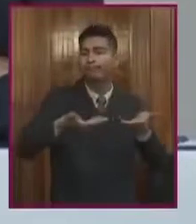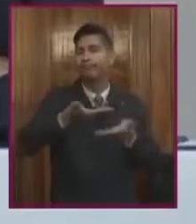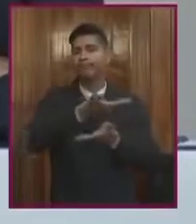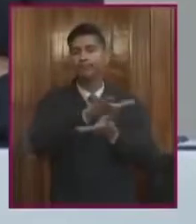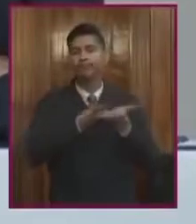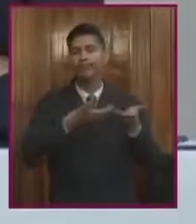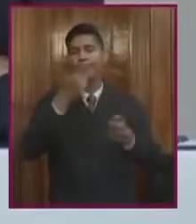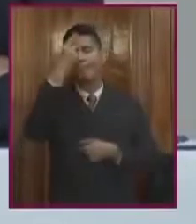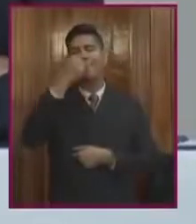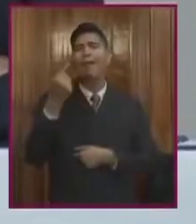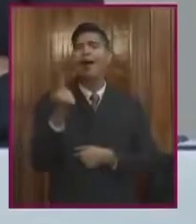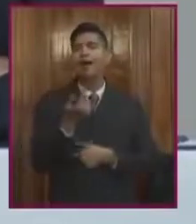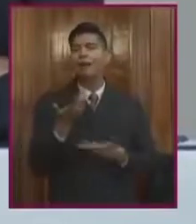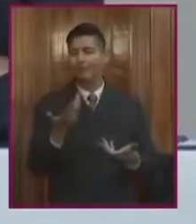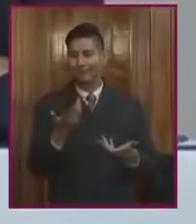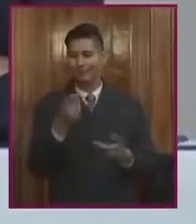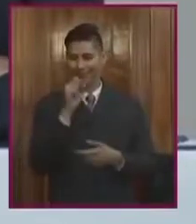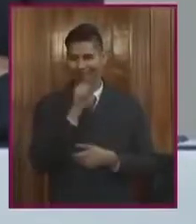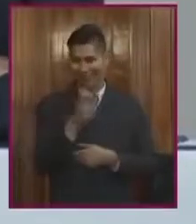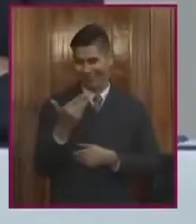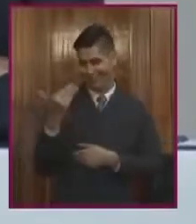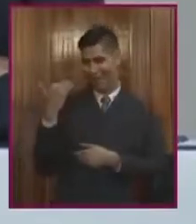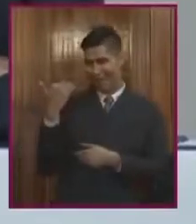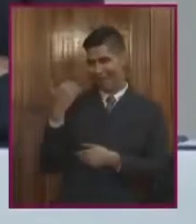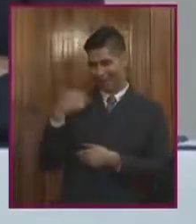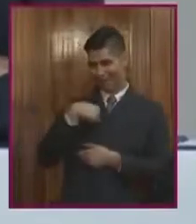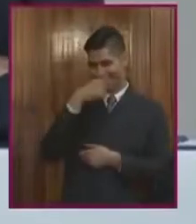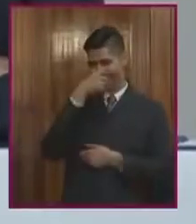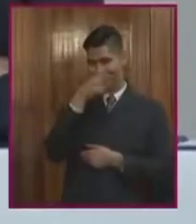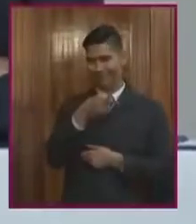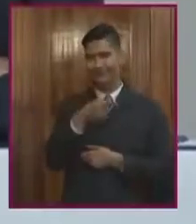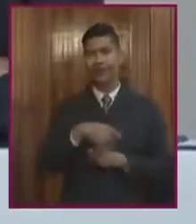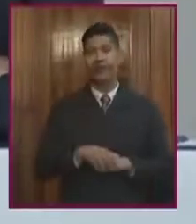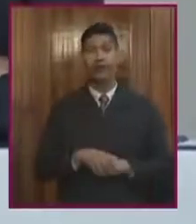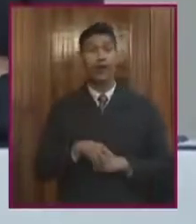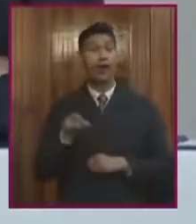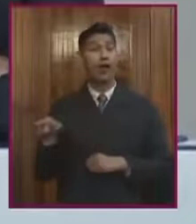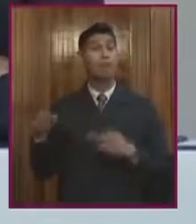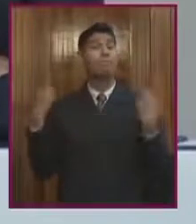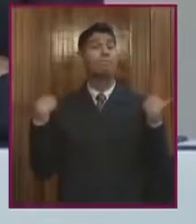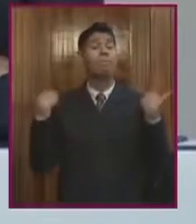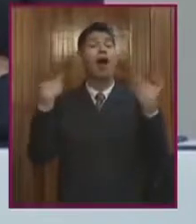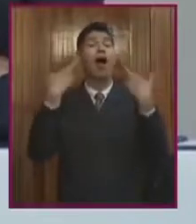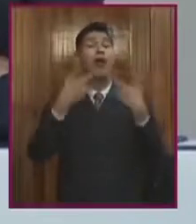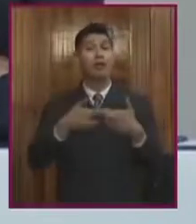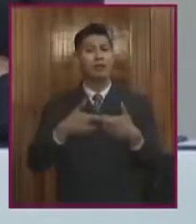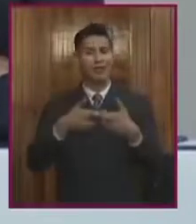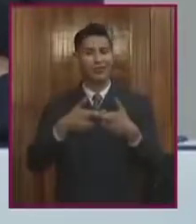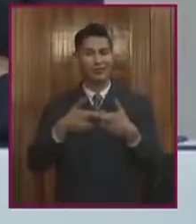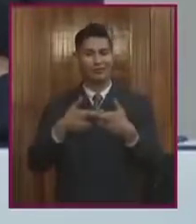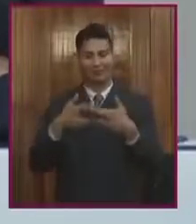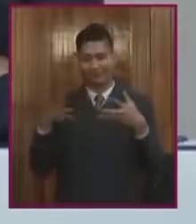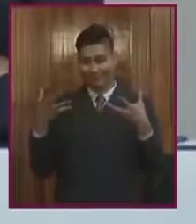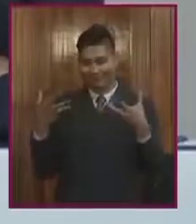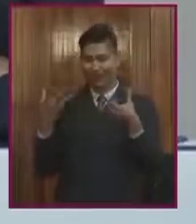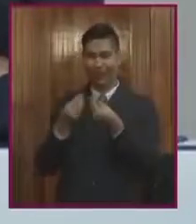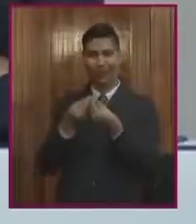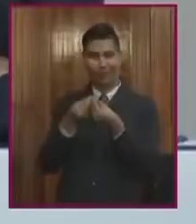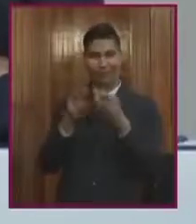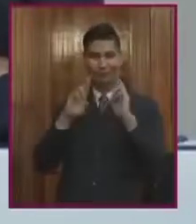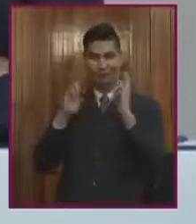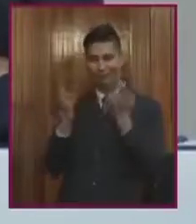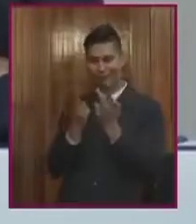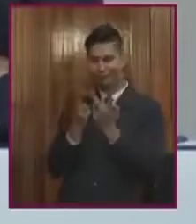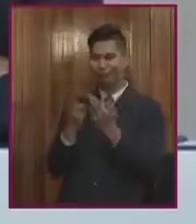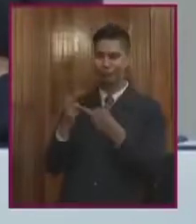en donde, como decía al principio, los docentes en círculos de estudio vayan avanzando, pero